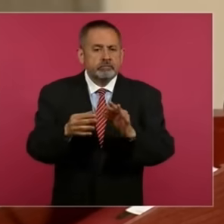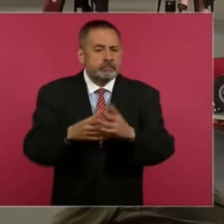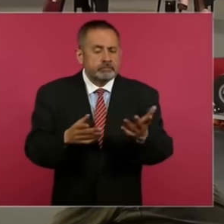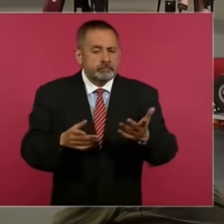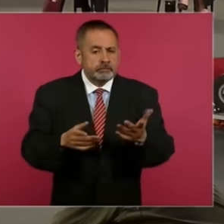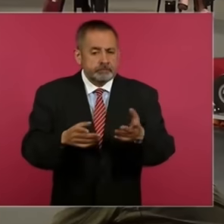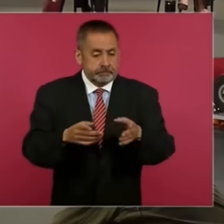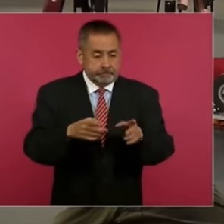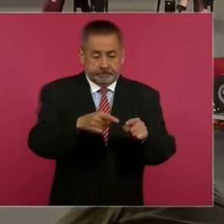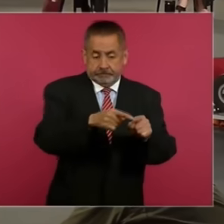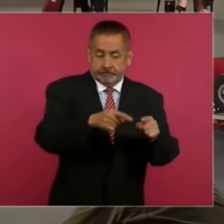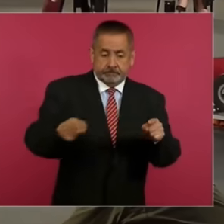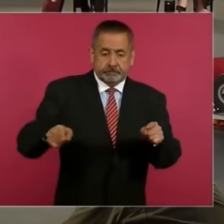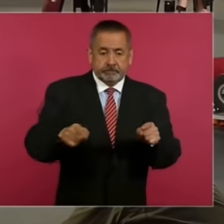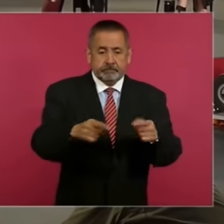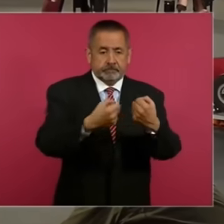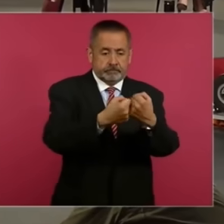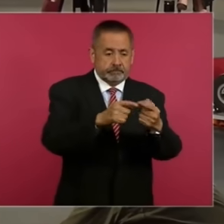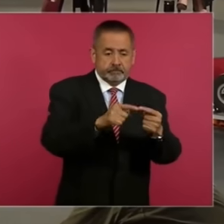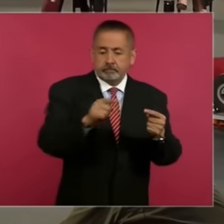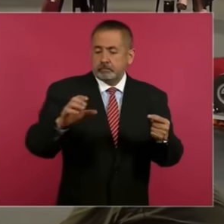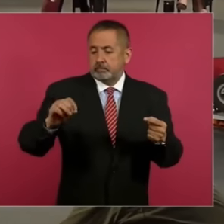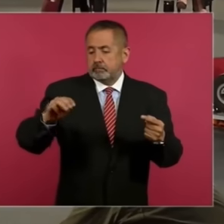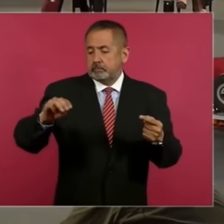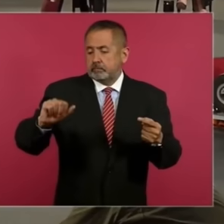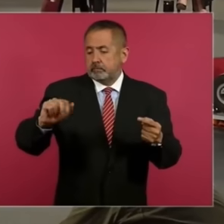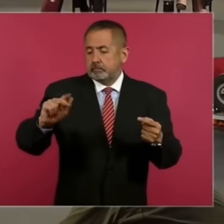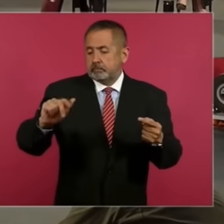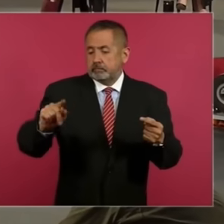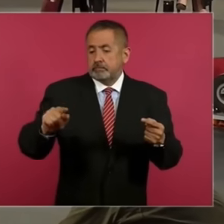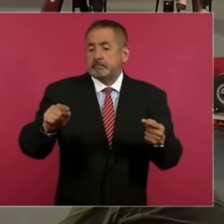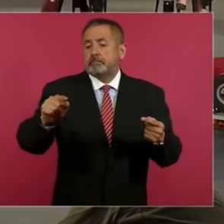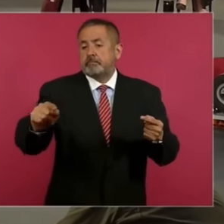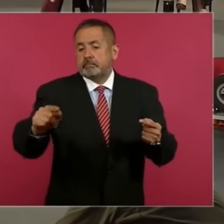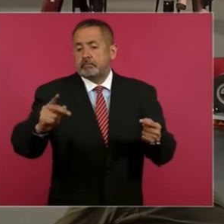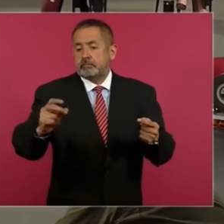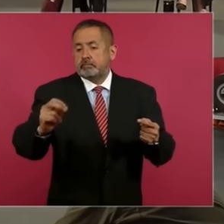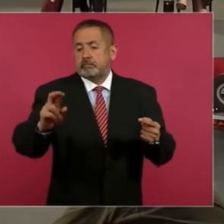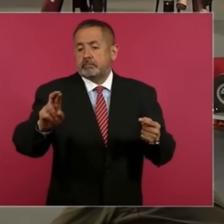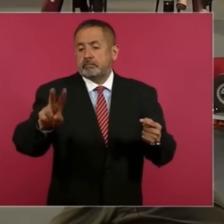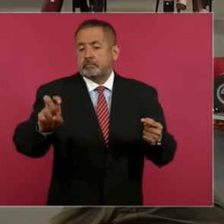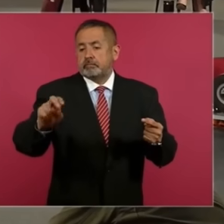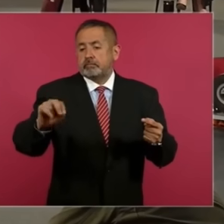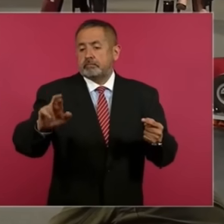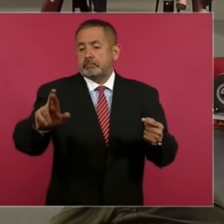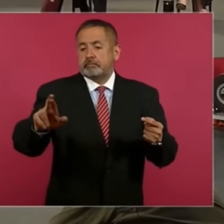del tramo carretero frontera Comalapa, El Porvenir, Chiapas.